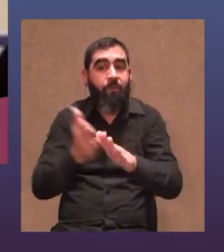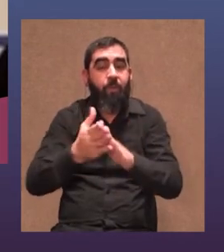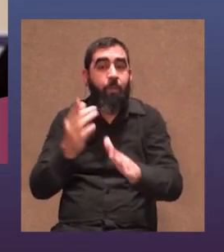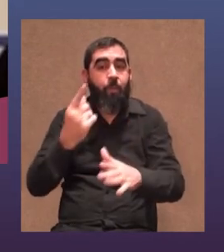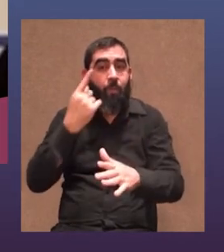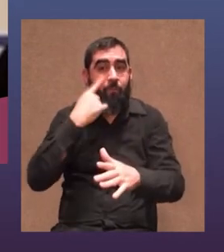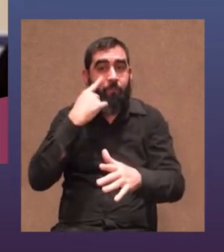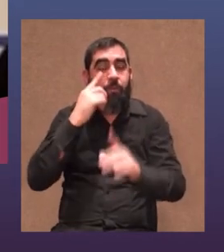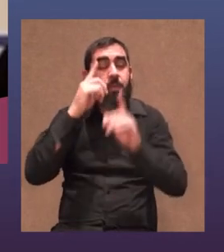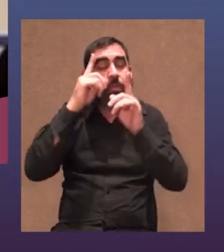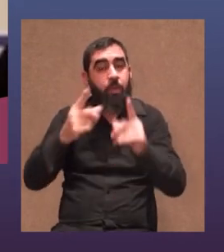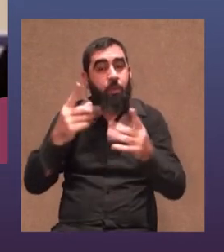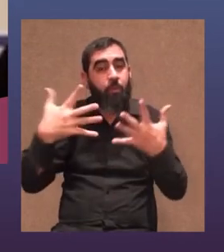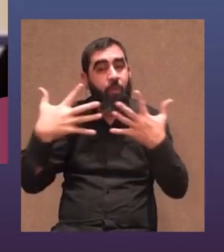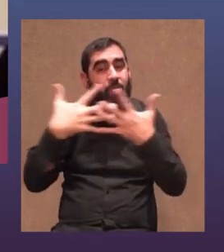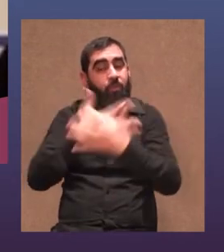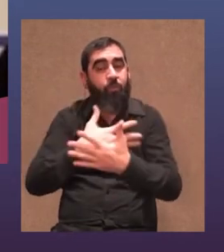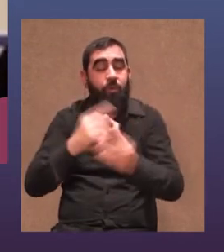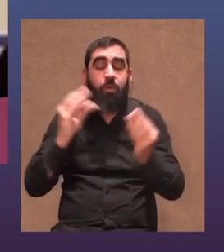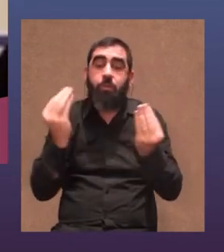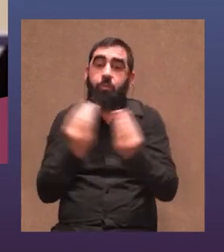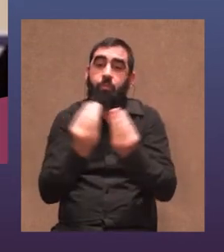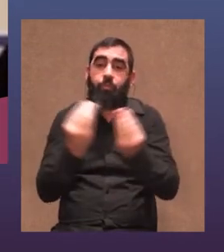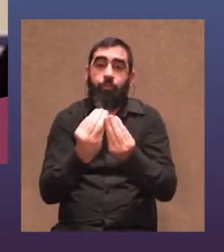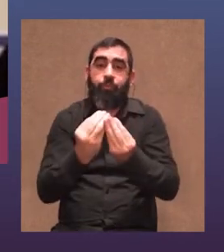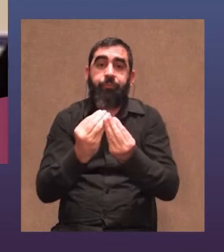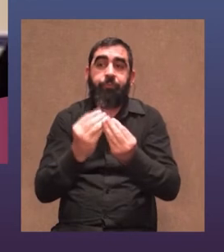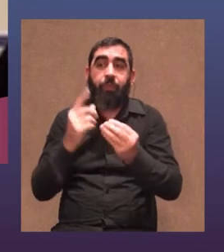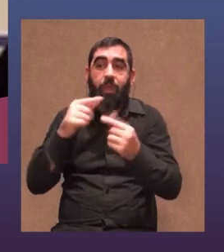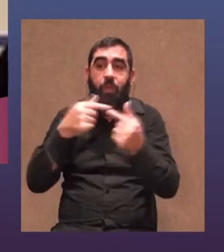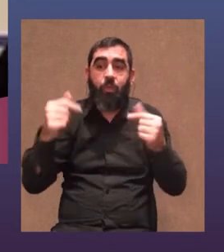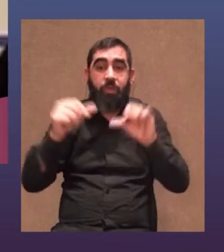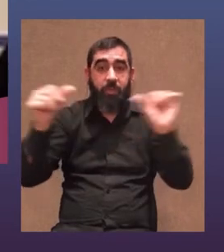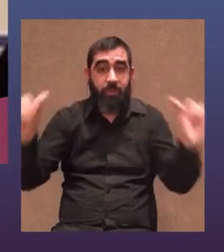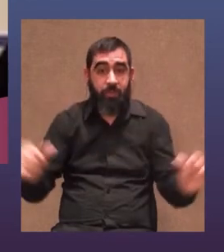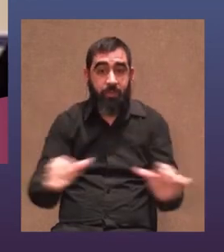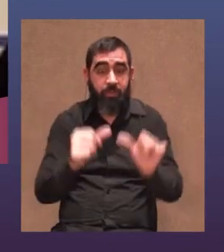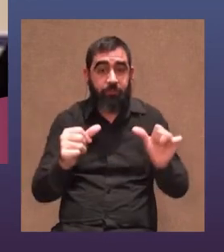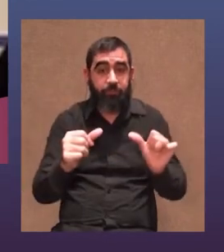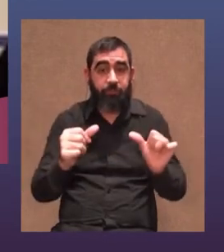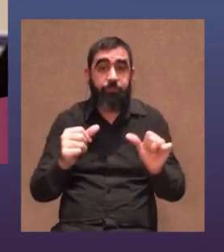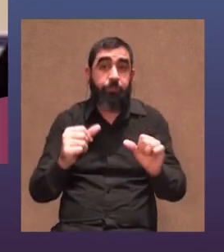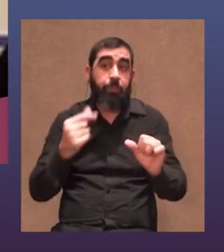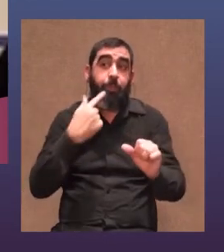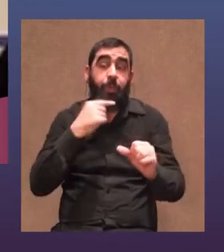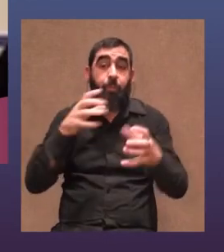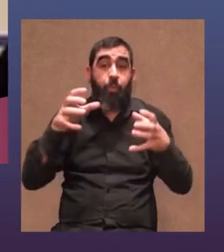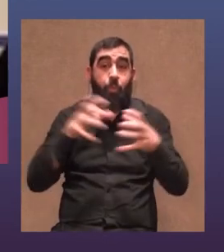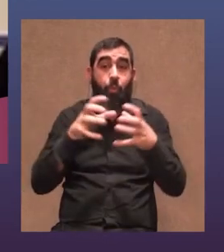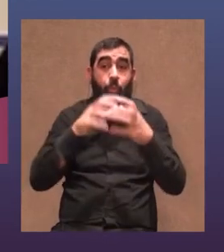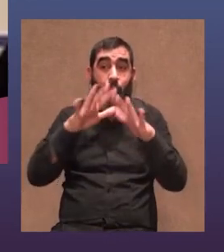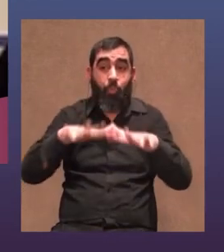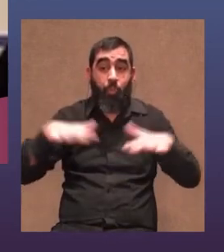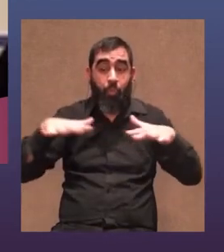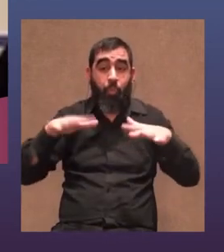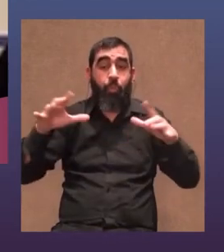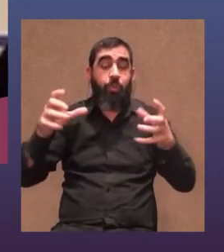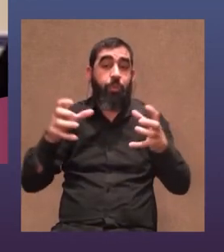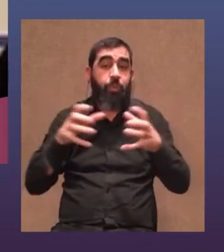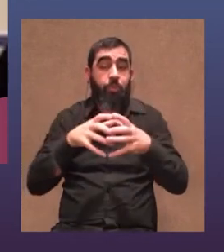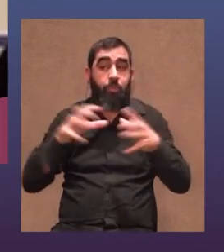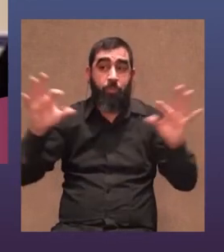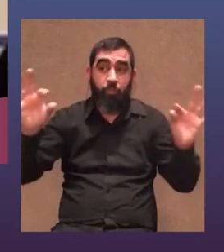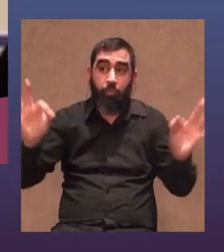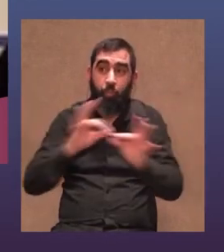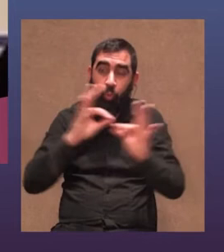va a afectar muy de cerca lo que hacemos, o sea, en el caso de la banda sinfónica, pero en las orquestas, en la OSODRE, en la